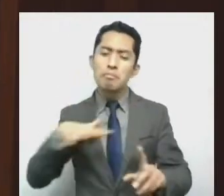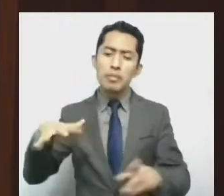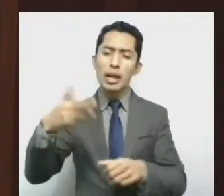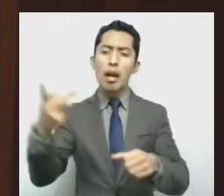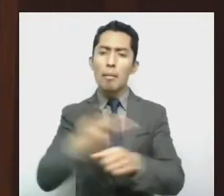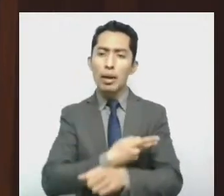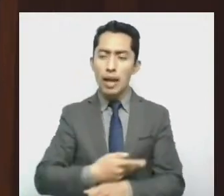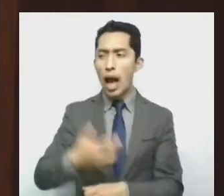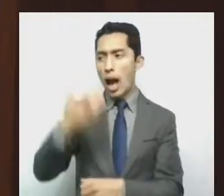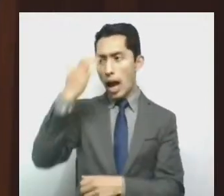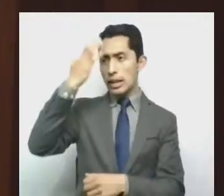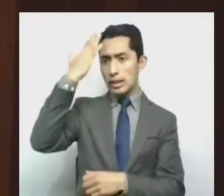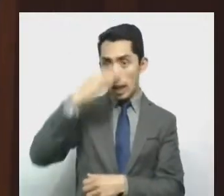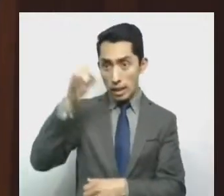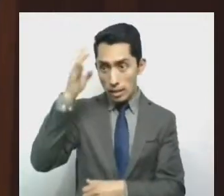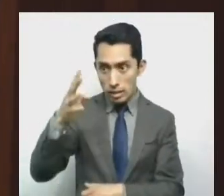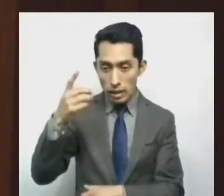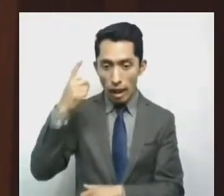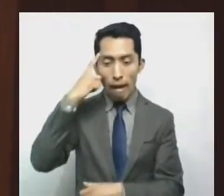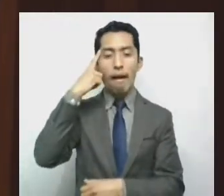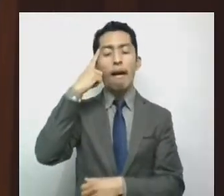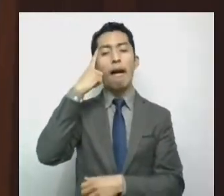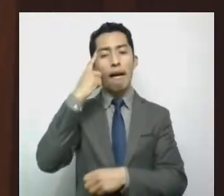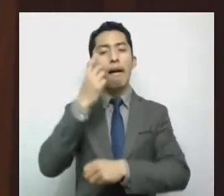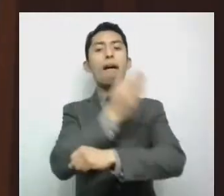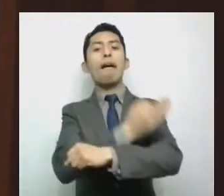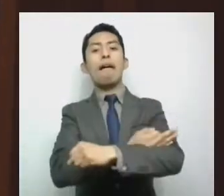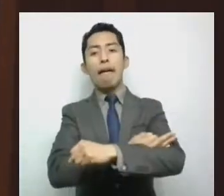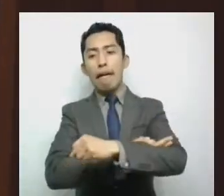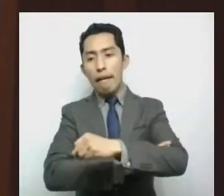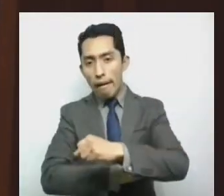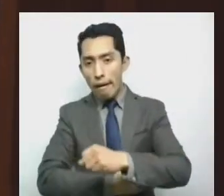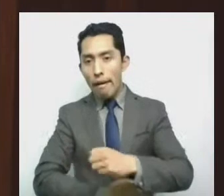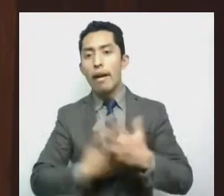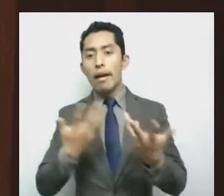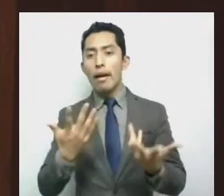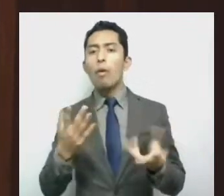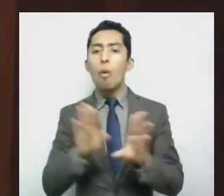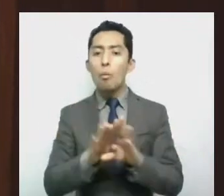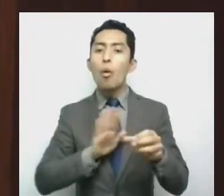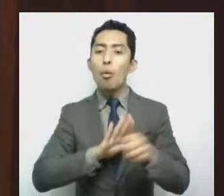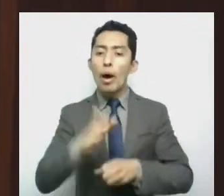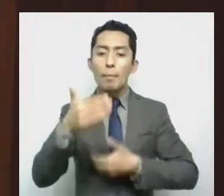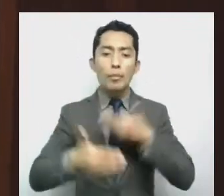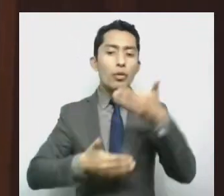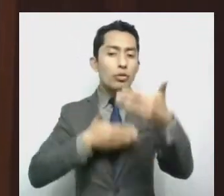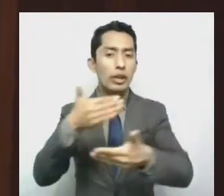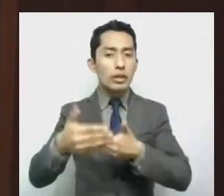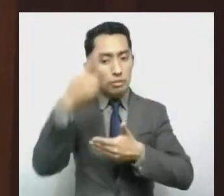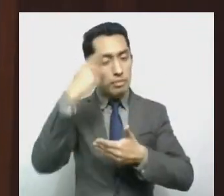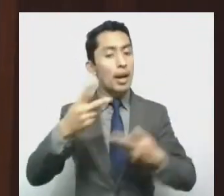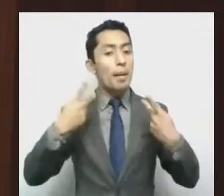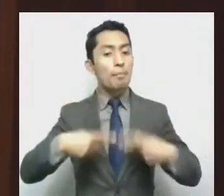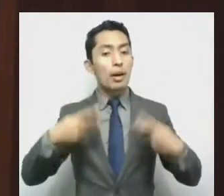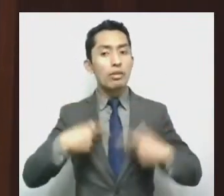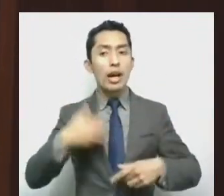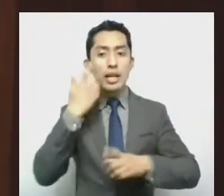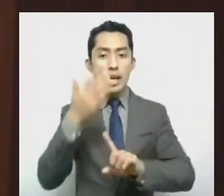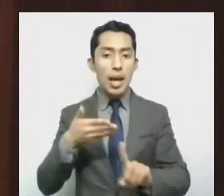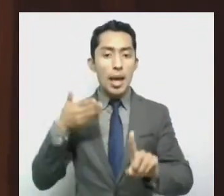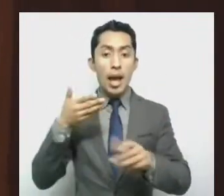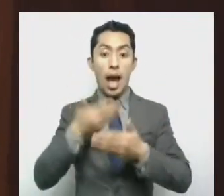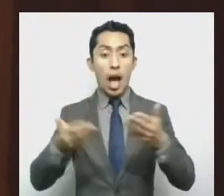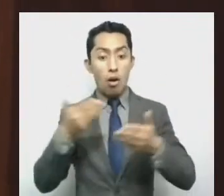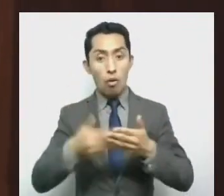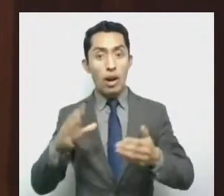razón de cuál es el proceso que la humanidad, para llegar al punto en el que nos encontramos,